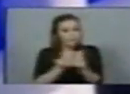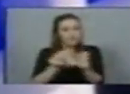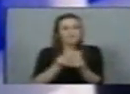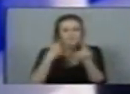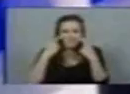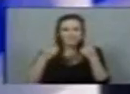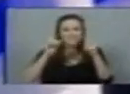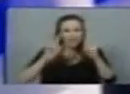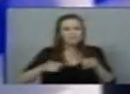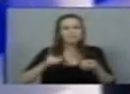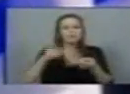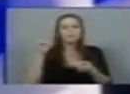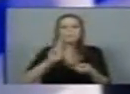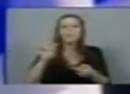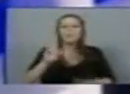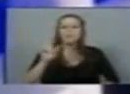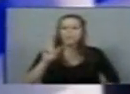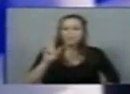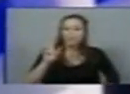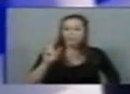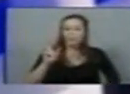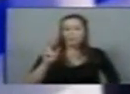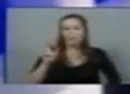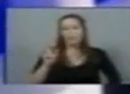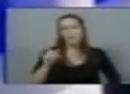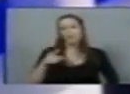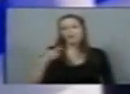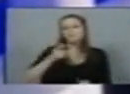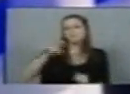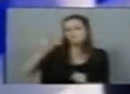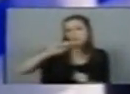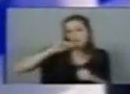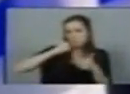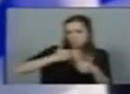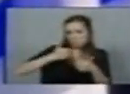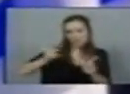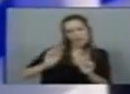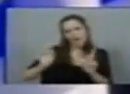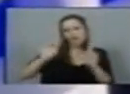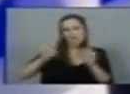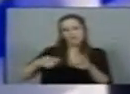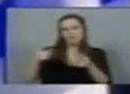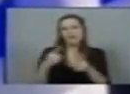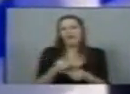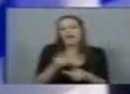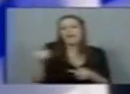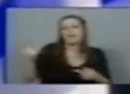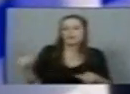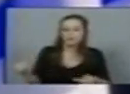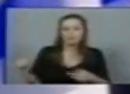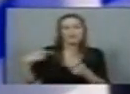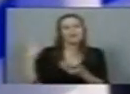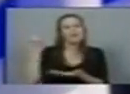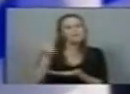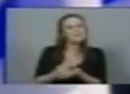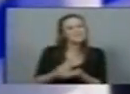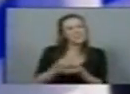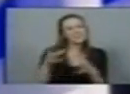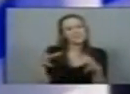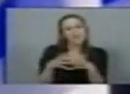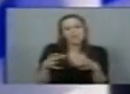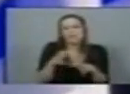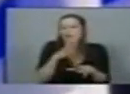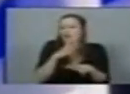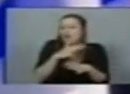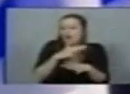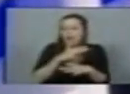Las señoritas no están allí en tanto simplemente jóvenes bellas. Están allí, cada una de ellas es un representante de Clarín, un fideicomiso. Es